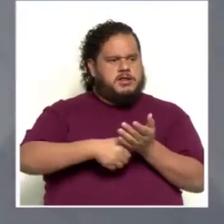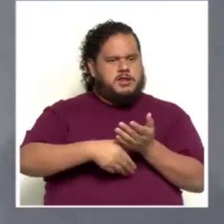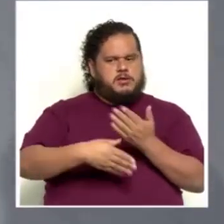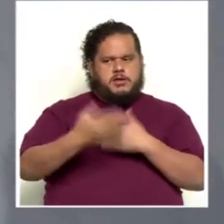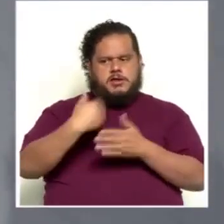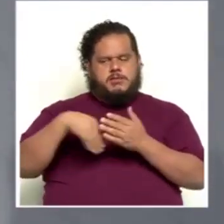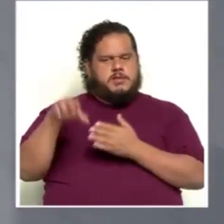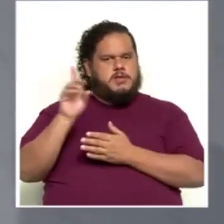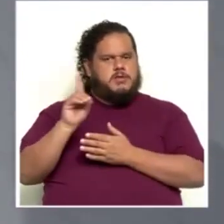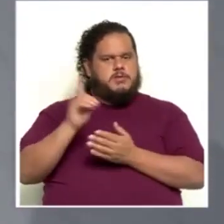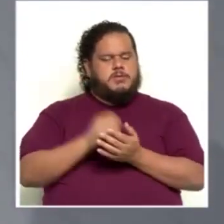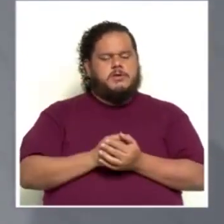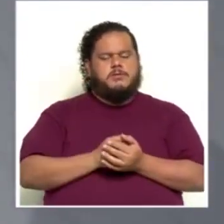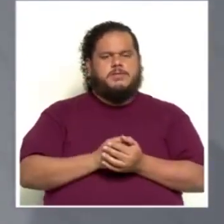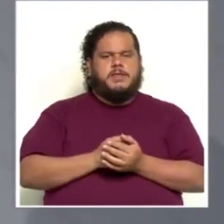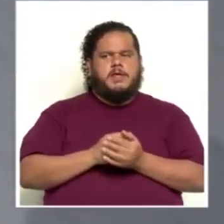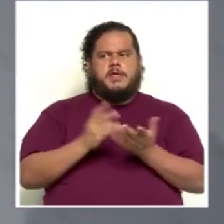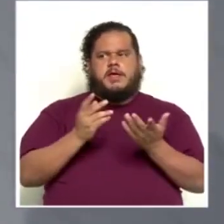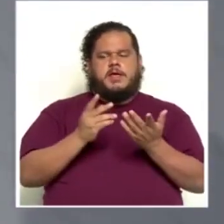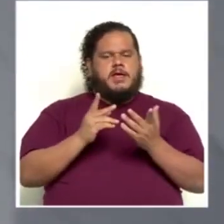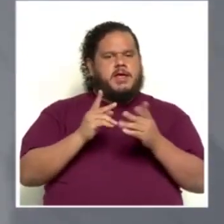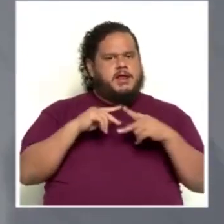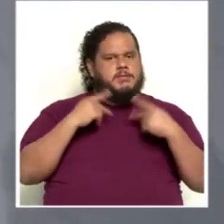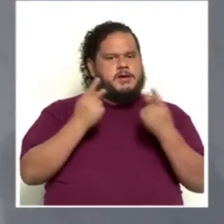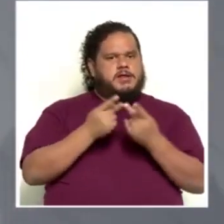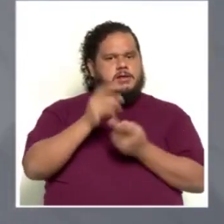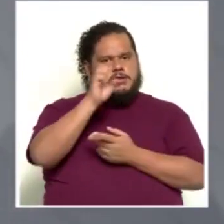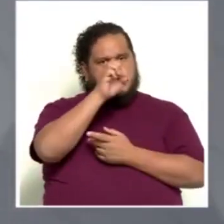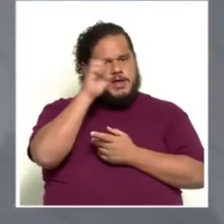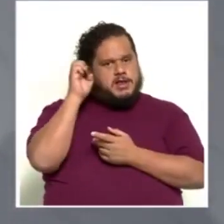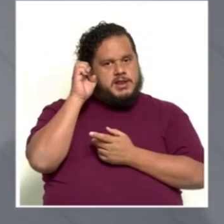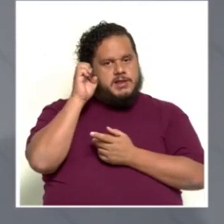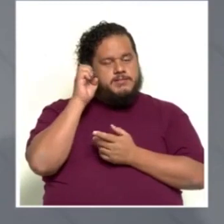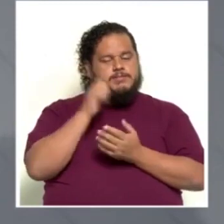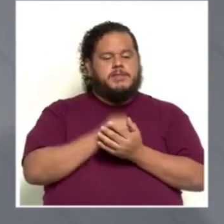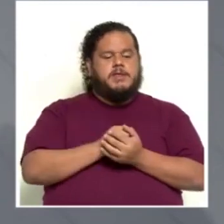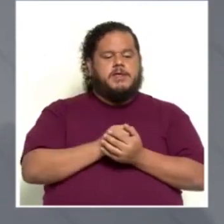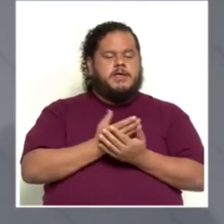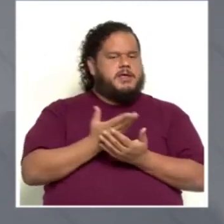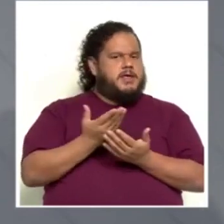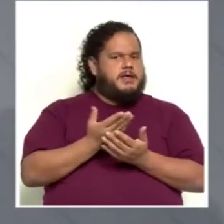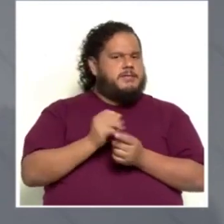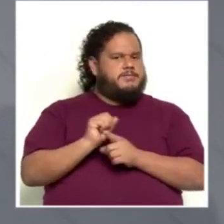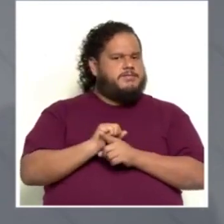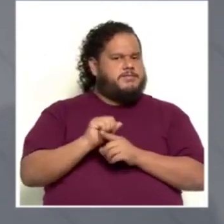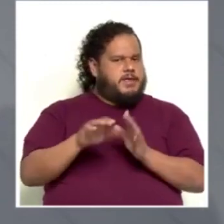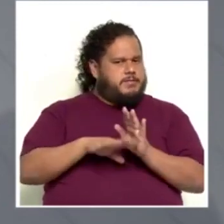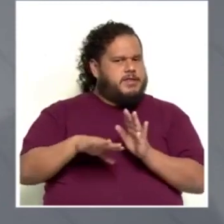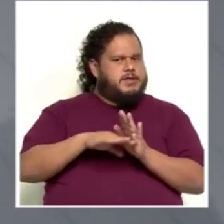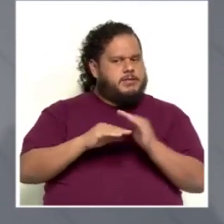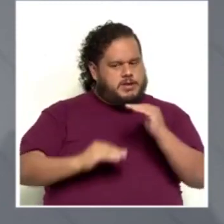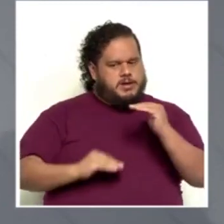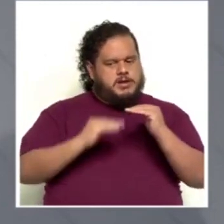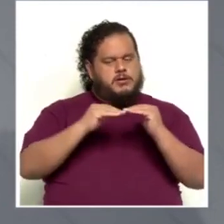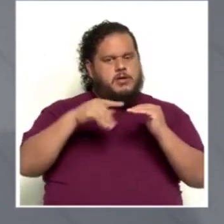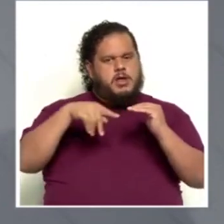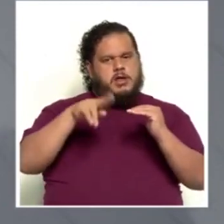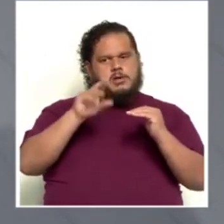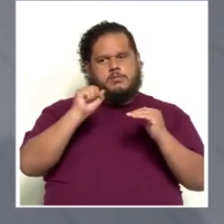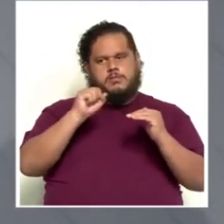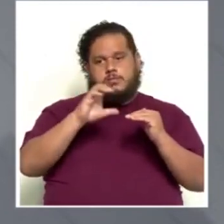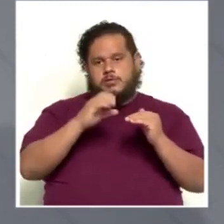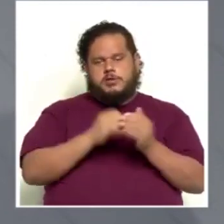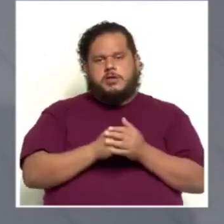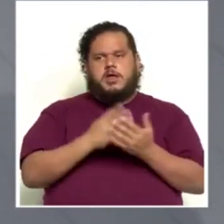por ejemplo, el partido de don Eli Feinsack prácticamente alcanzó a la Unidad Social Cristiana y